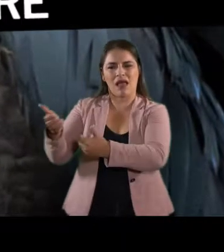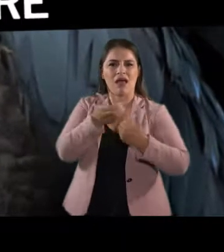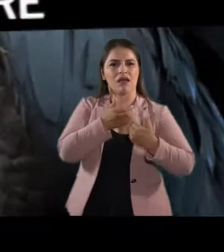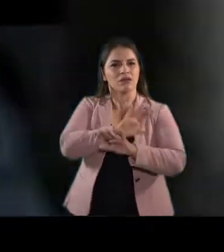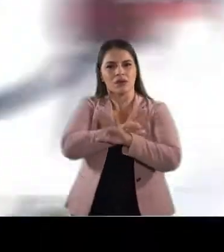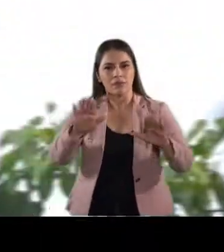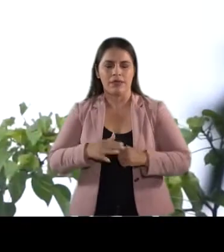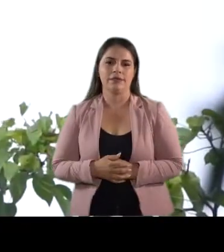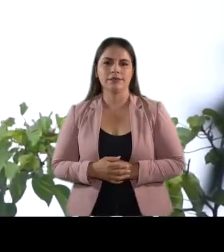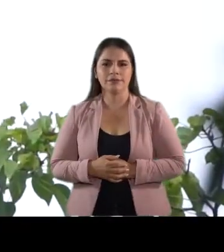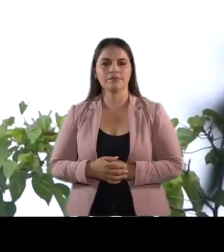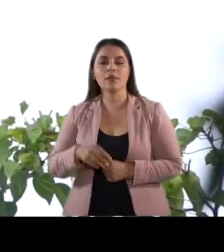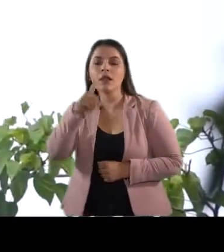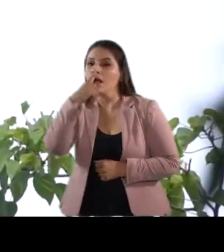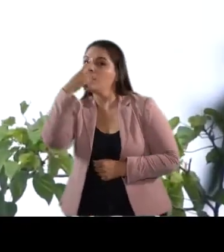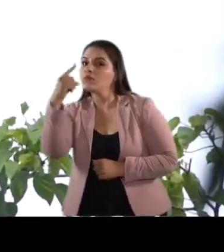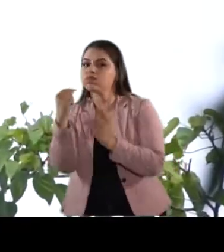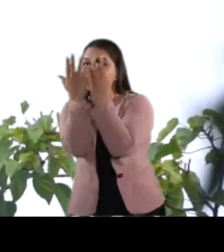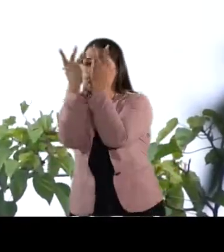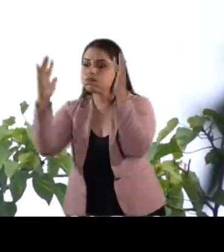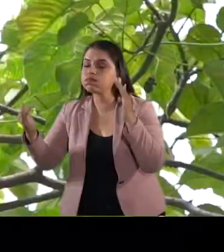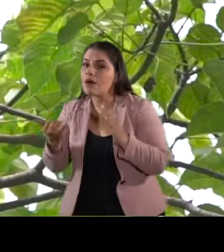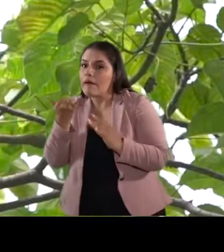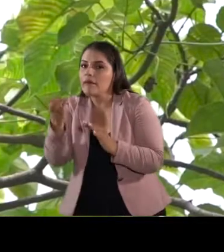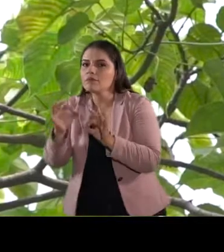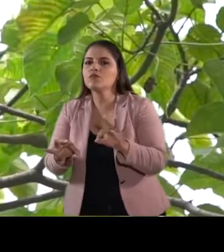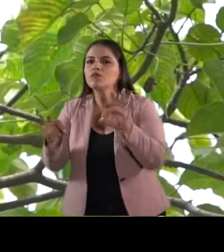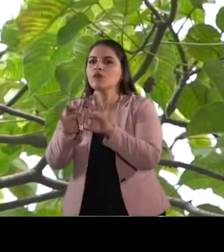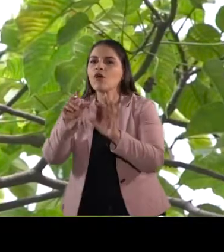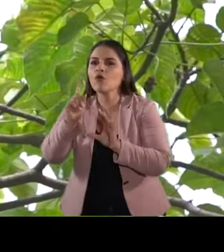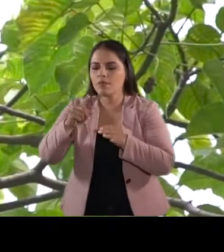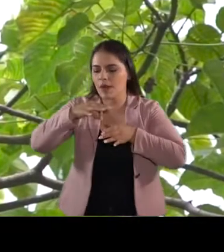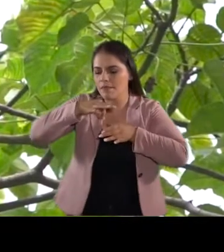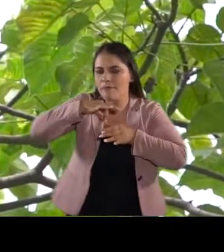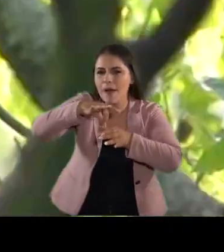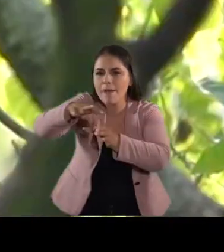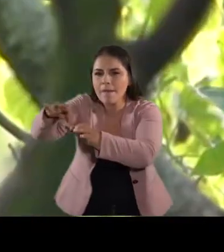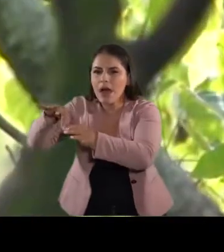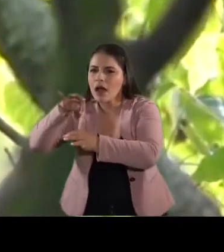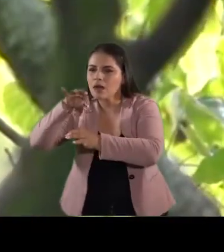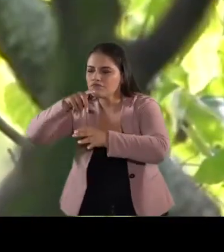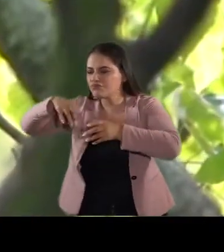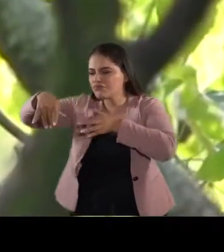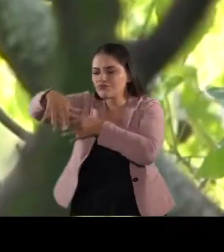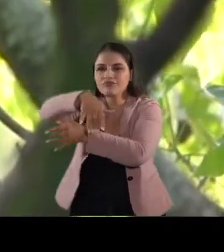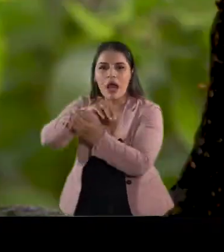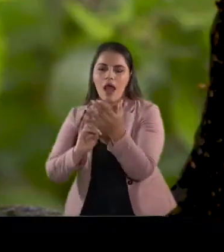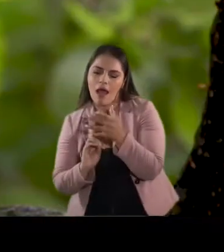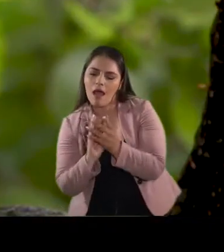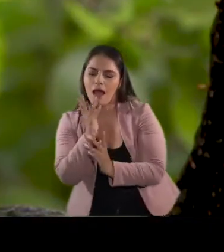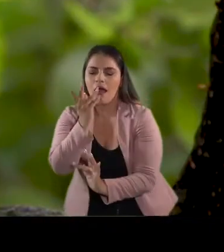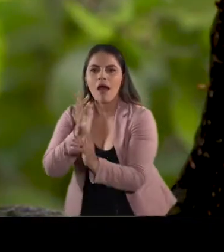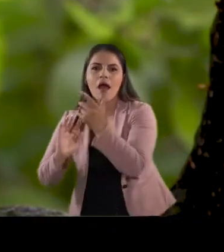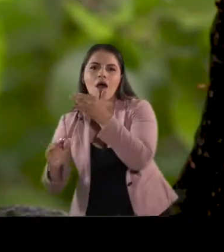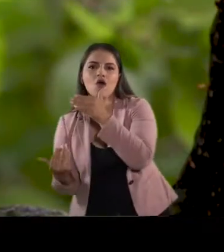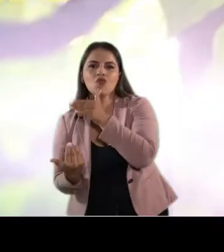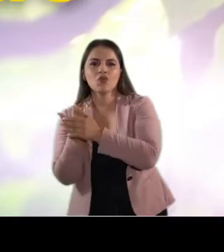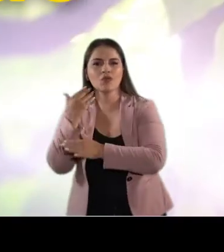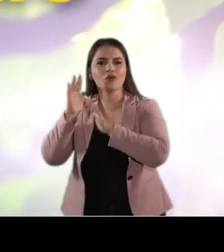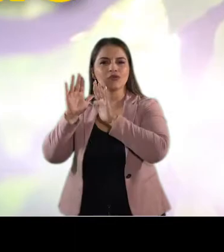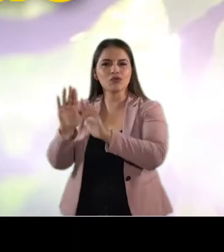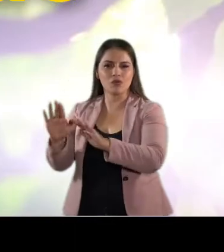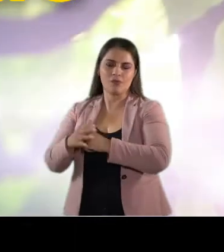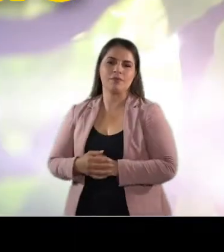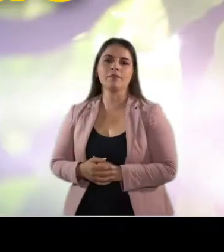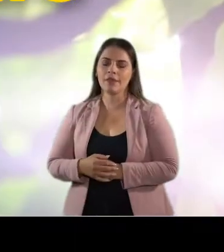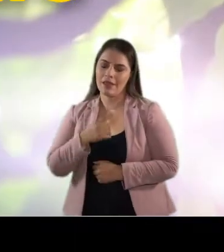de fauna silvestre. Las guacamayas son vitales para la dispersión de semillas, proceso que permite el crecimiento de nuevas plantas en los